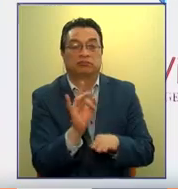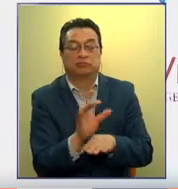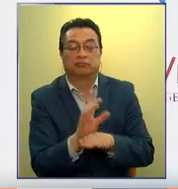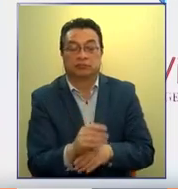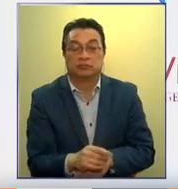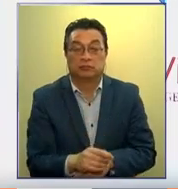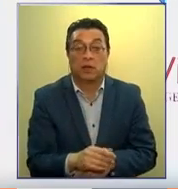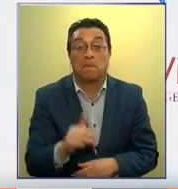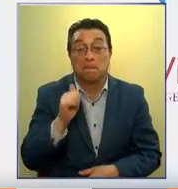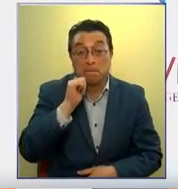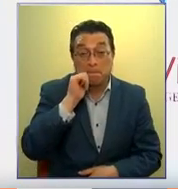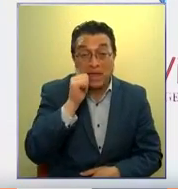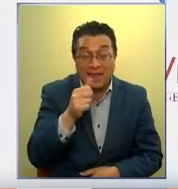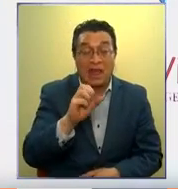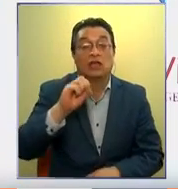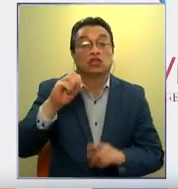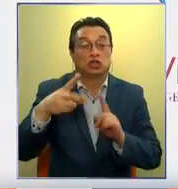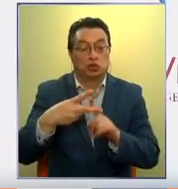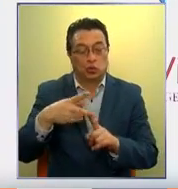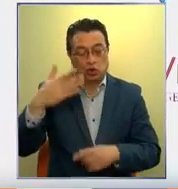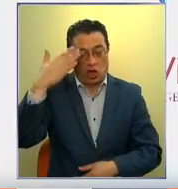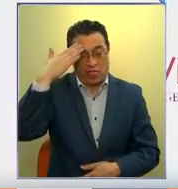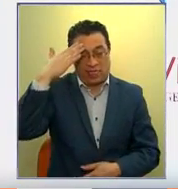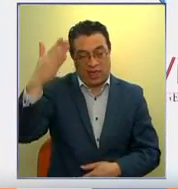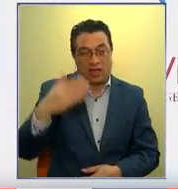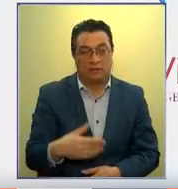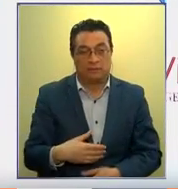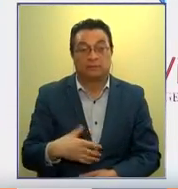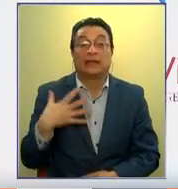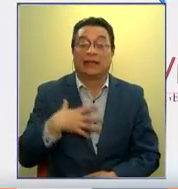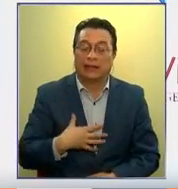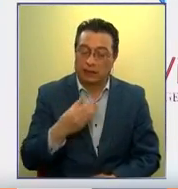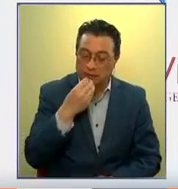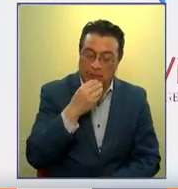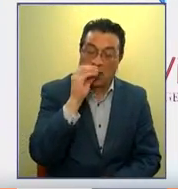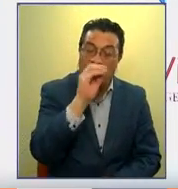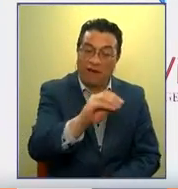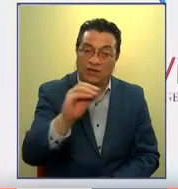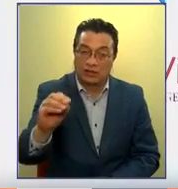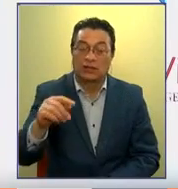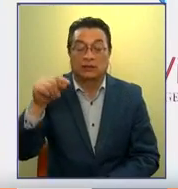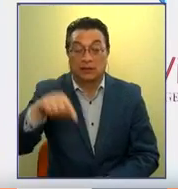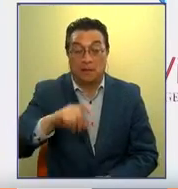Mañana viviremos el segundo día de este proceso y quisiera recordarles que durante